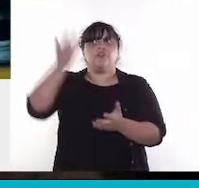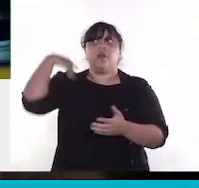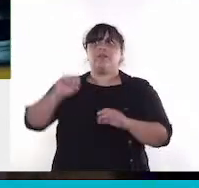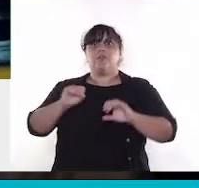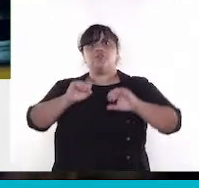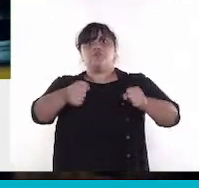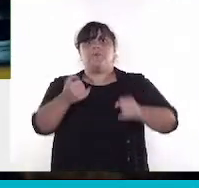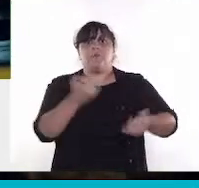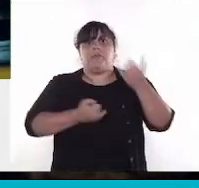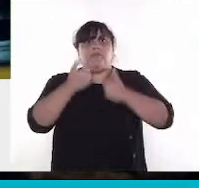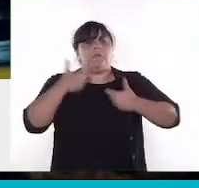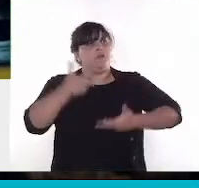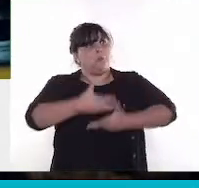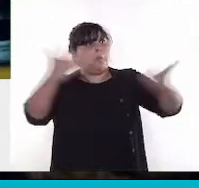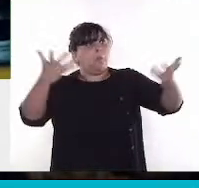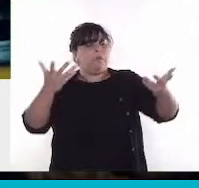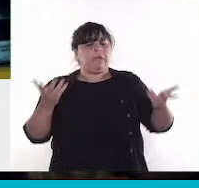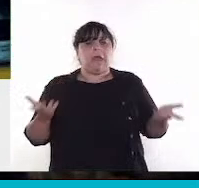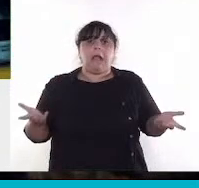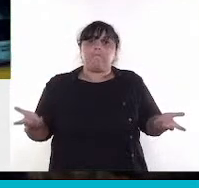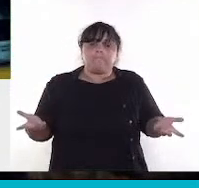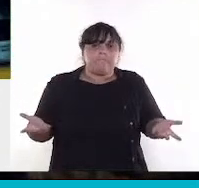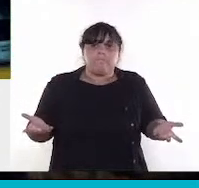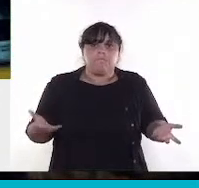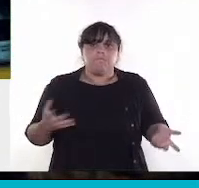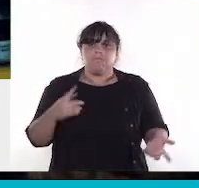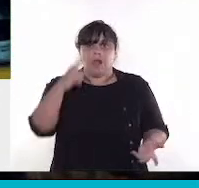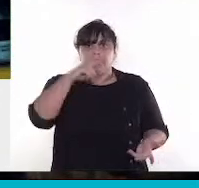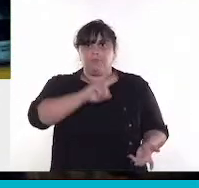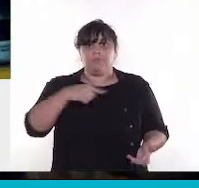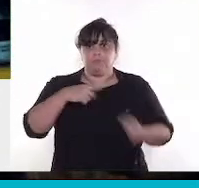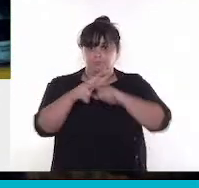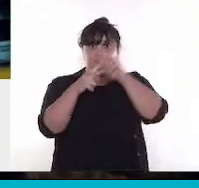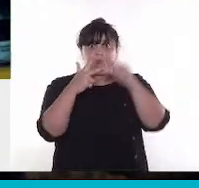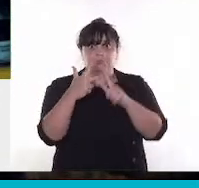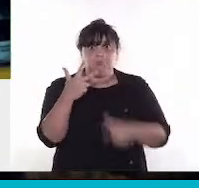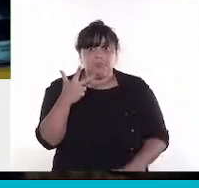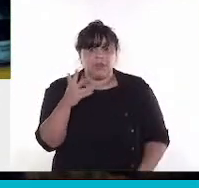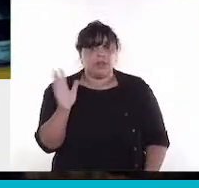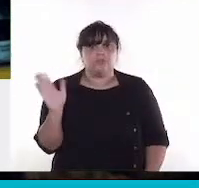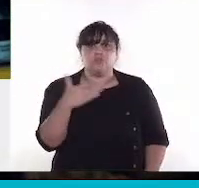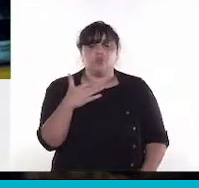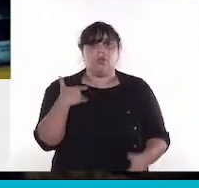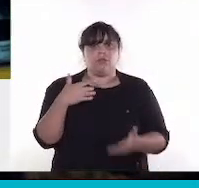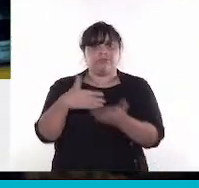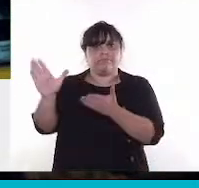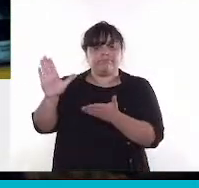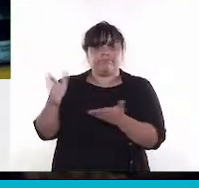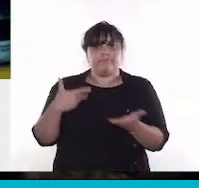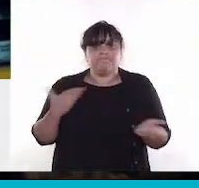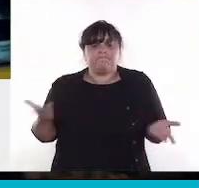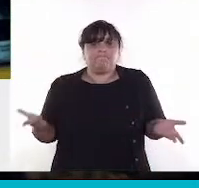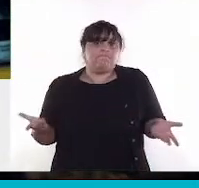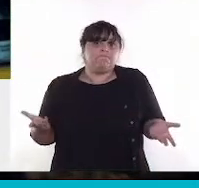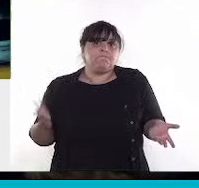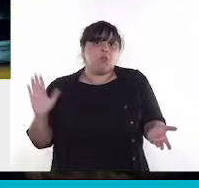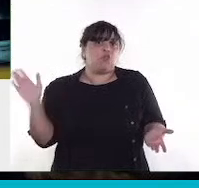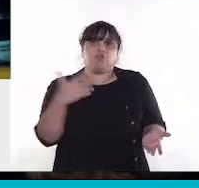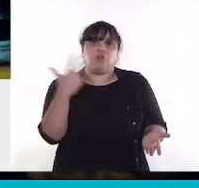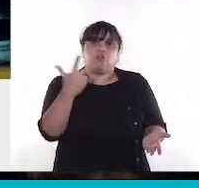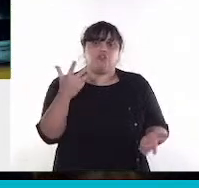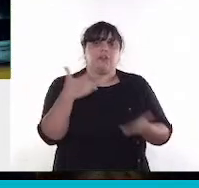la información pública. Lamentablemente, ninguno de los 3 proyectos fue aceptado, así que todos fueron